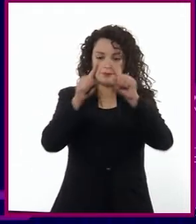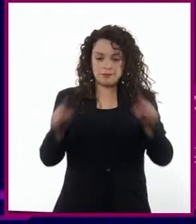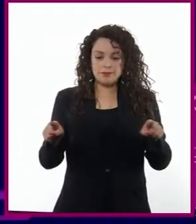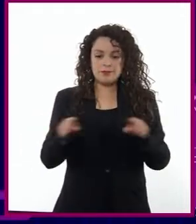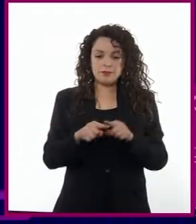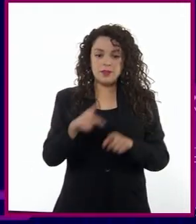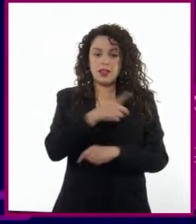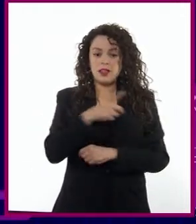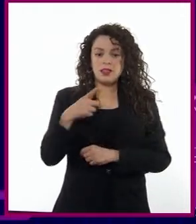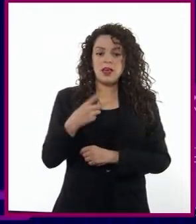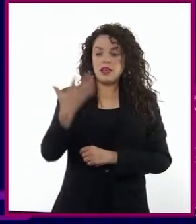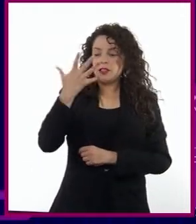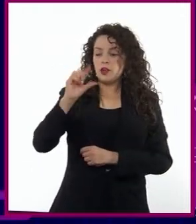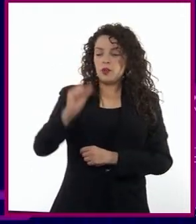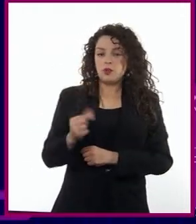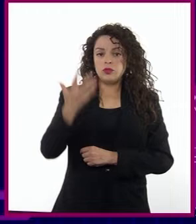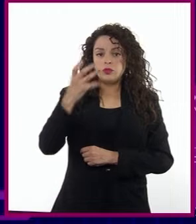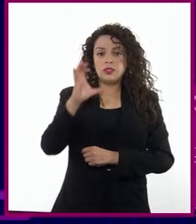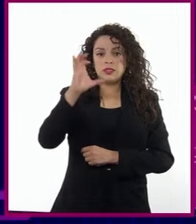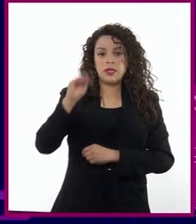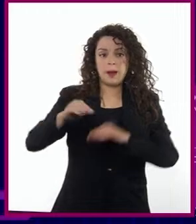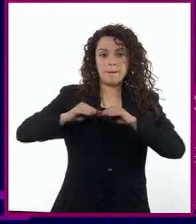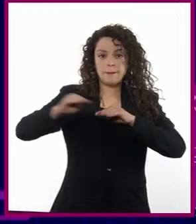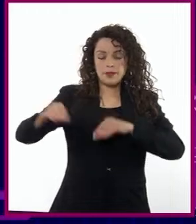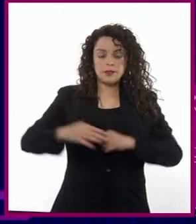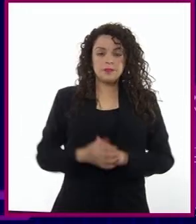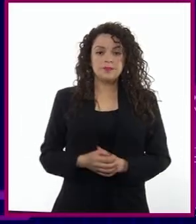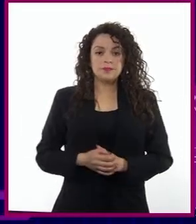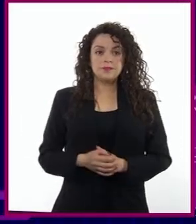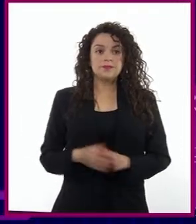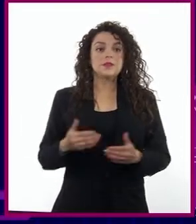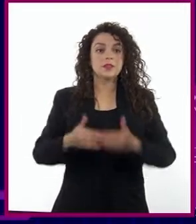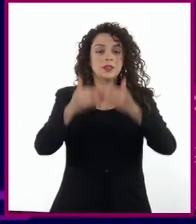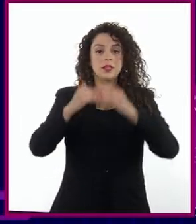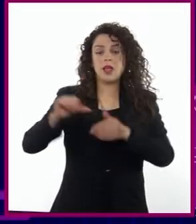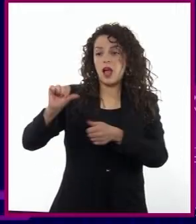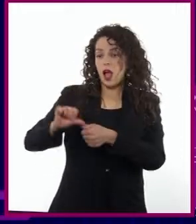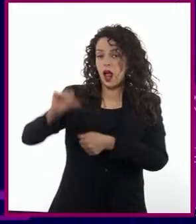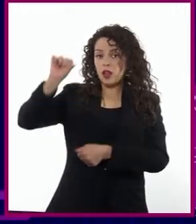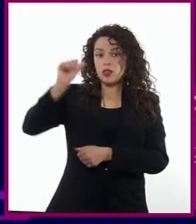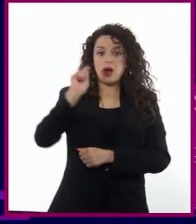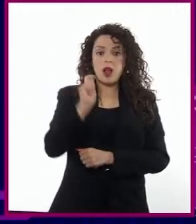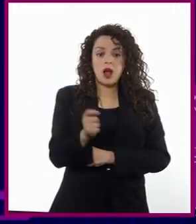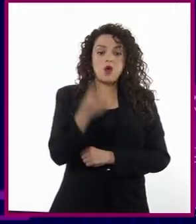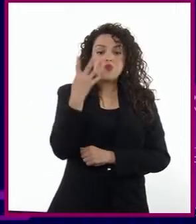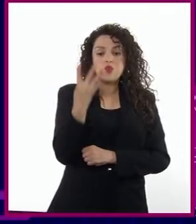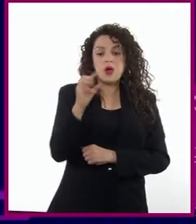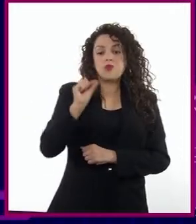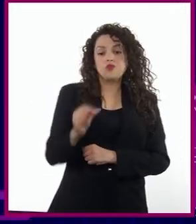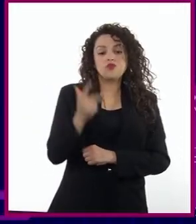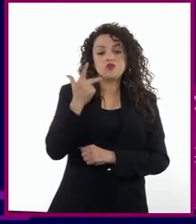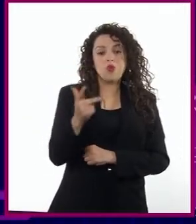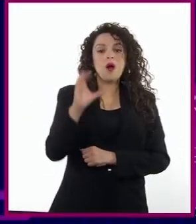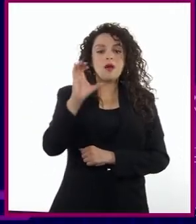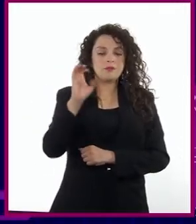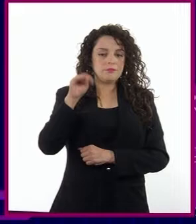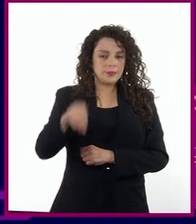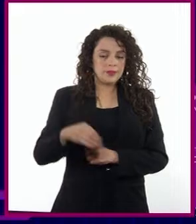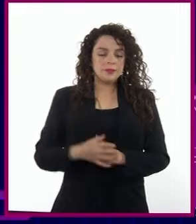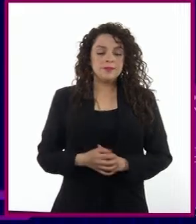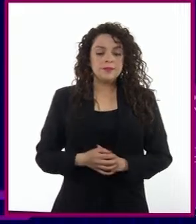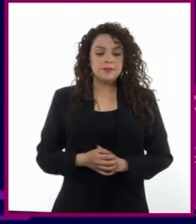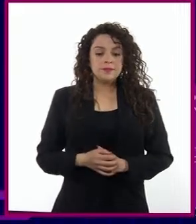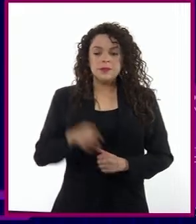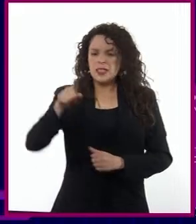medir 5.5 centímetros, mientras que la altura de la base debe ser de 4.8 centímetros.